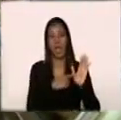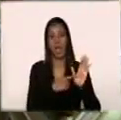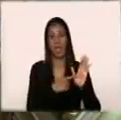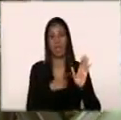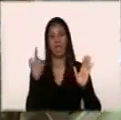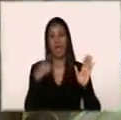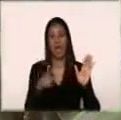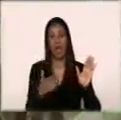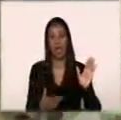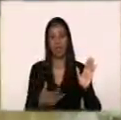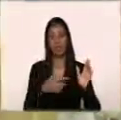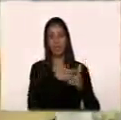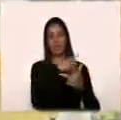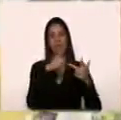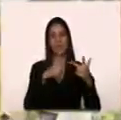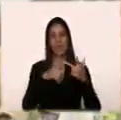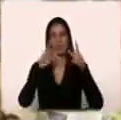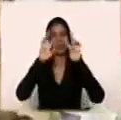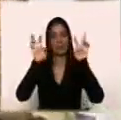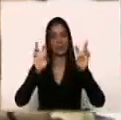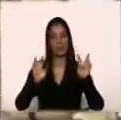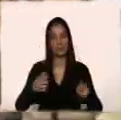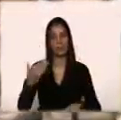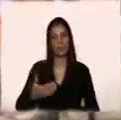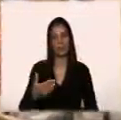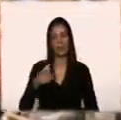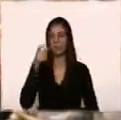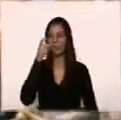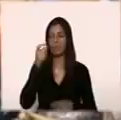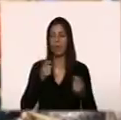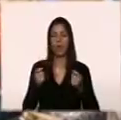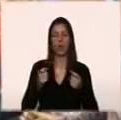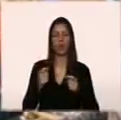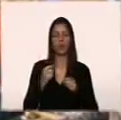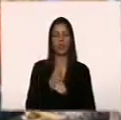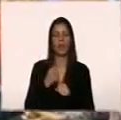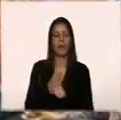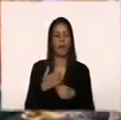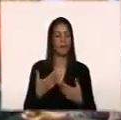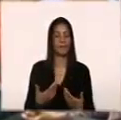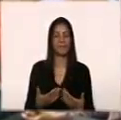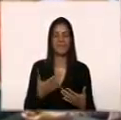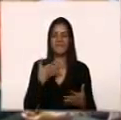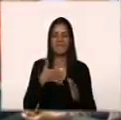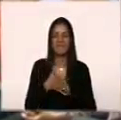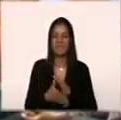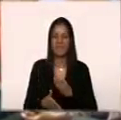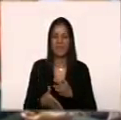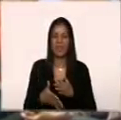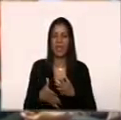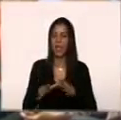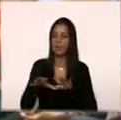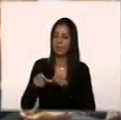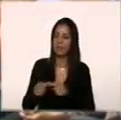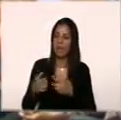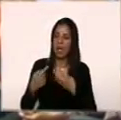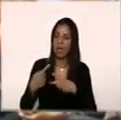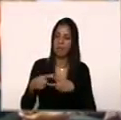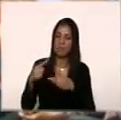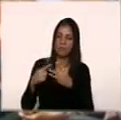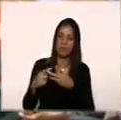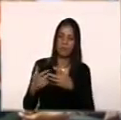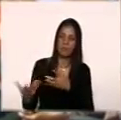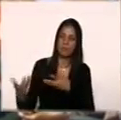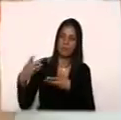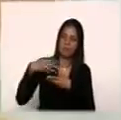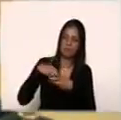contiene tres elementos básicos. Control de la clase obrera. ¿De qué? De los insumos, de la materia prima. Vamos a saber de dónde vienen